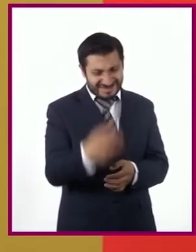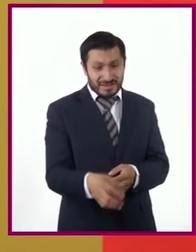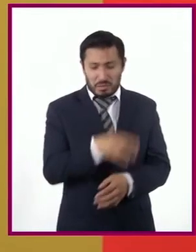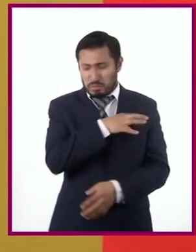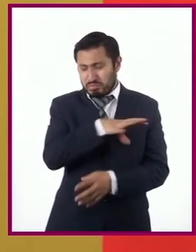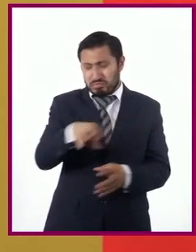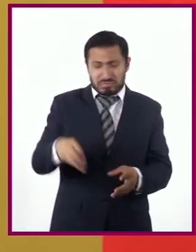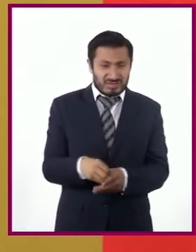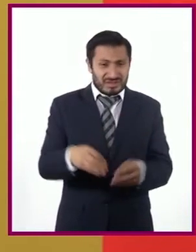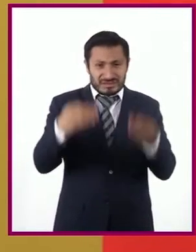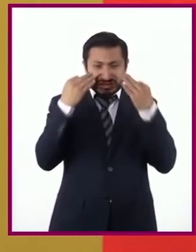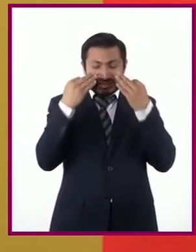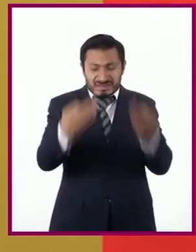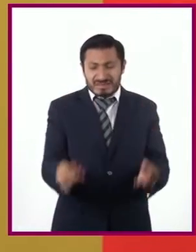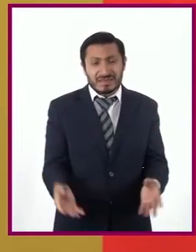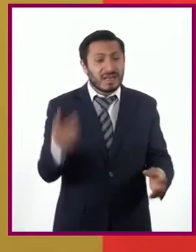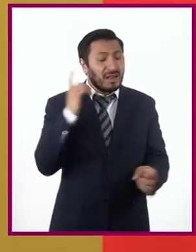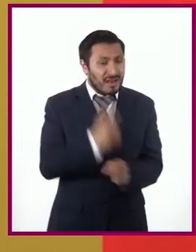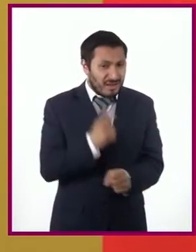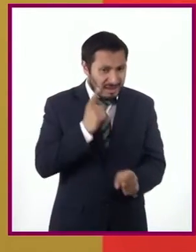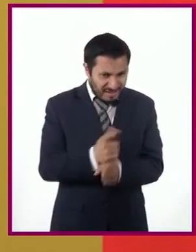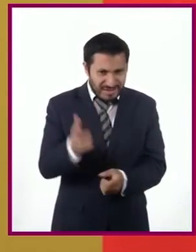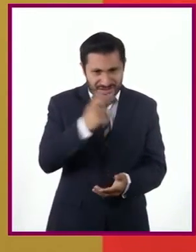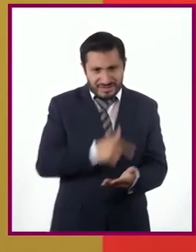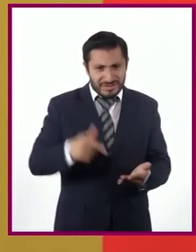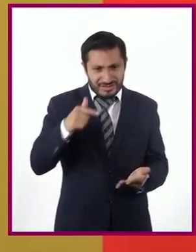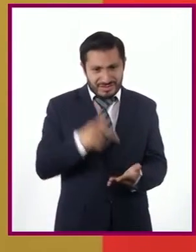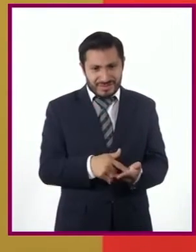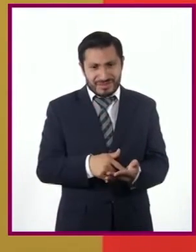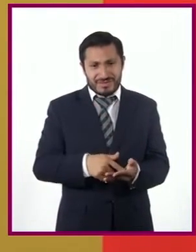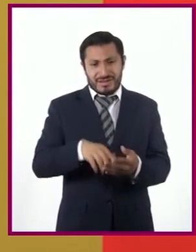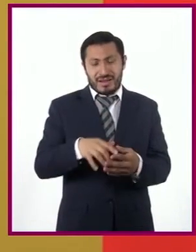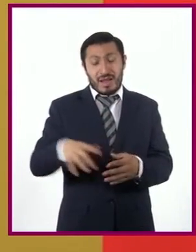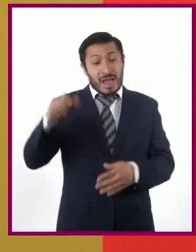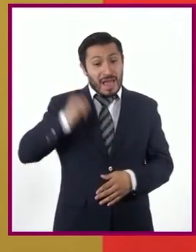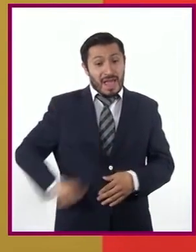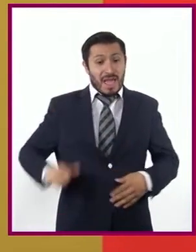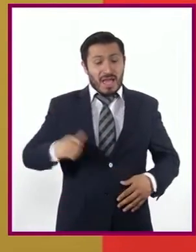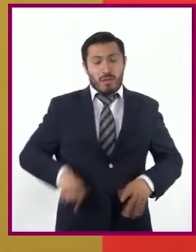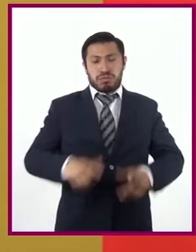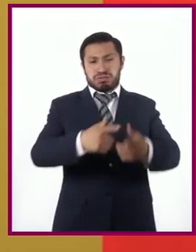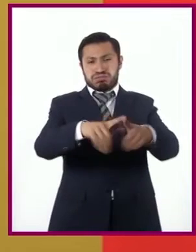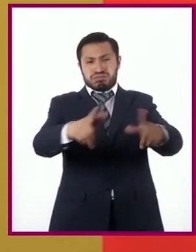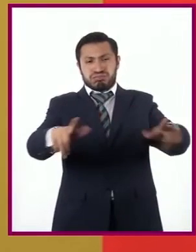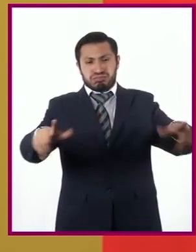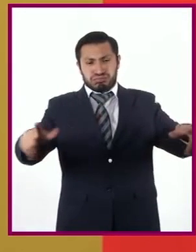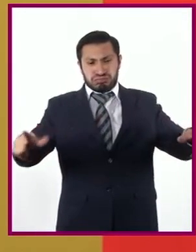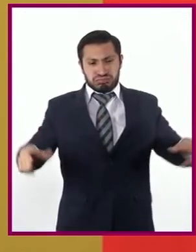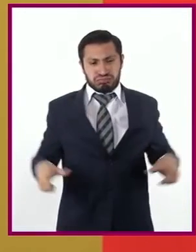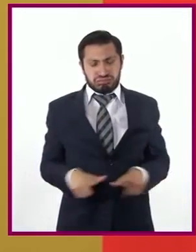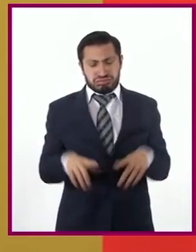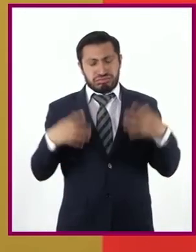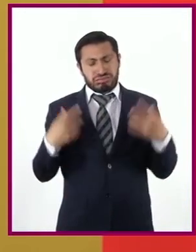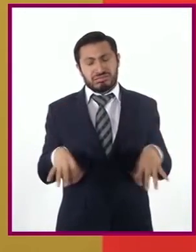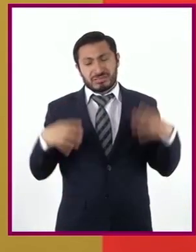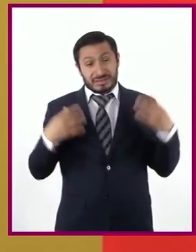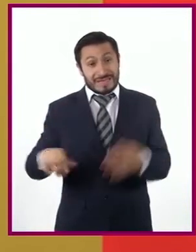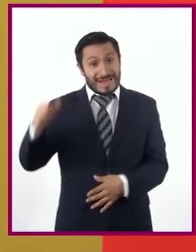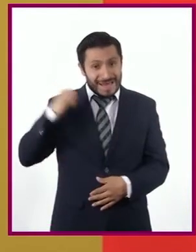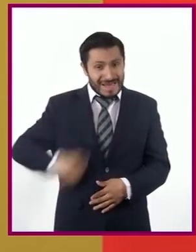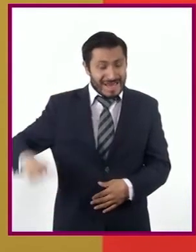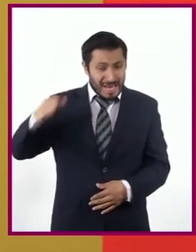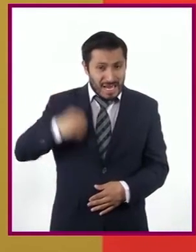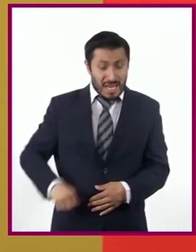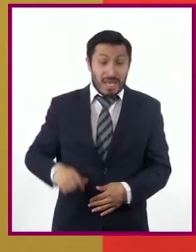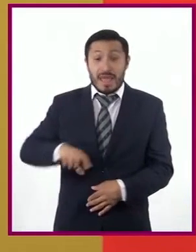a deducir que en ese lugar había existido una gran laguna con un ambiente húmedo y que con el tiempo se había secado el